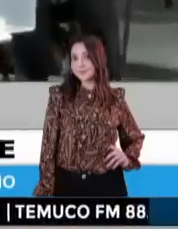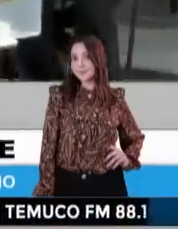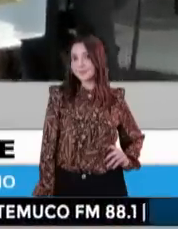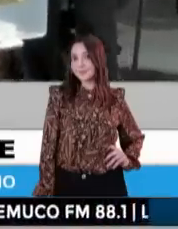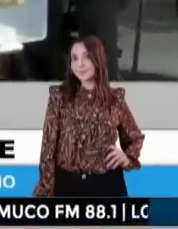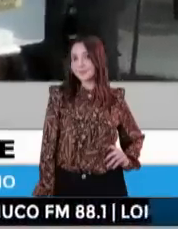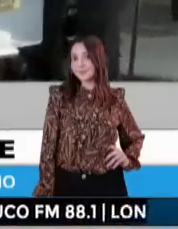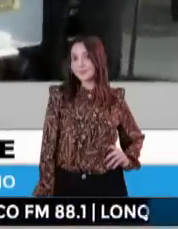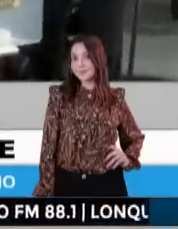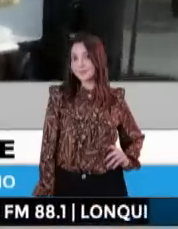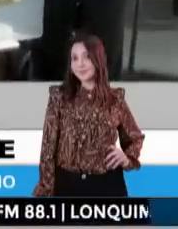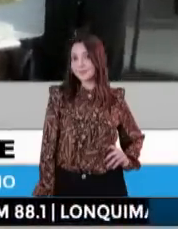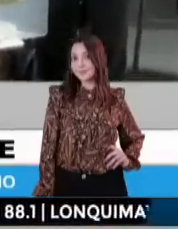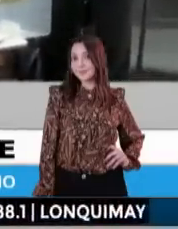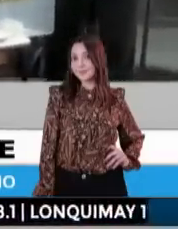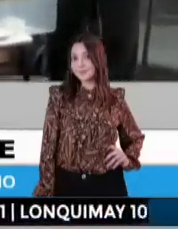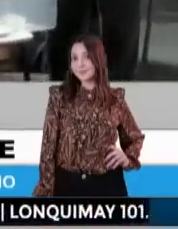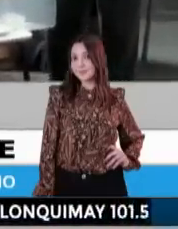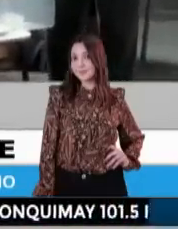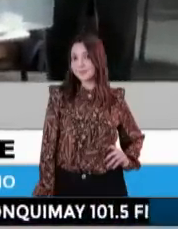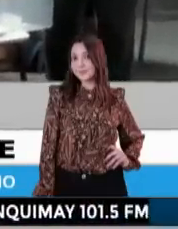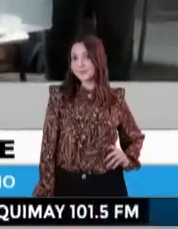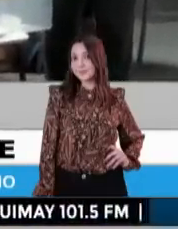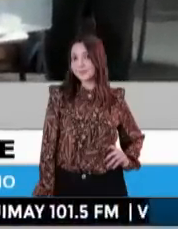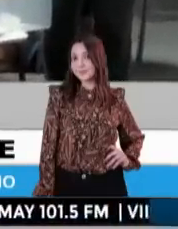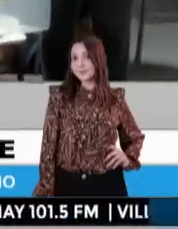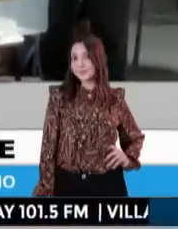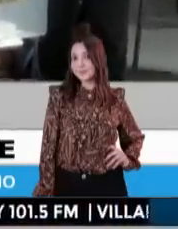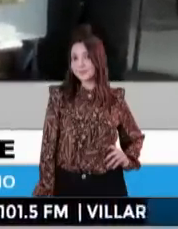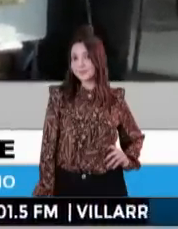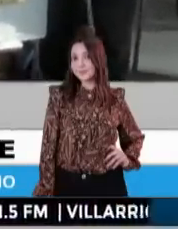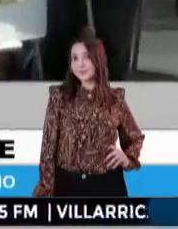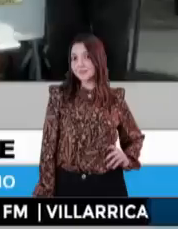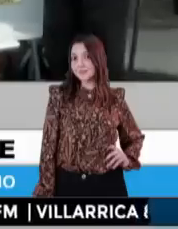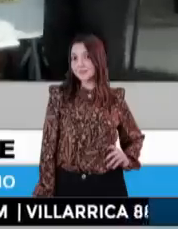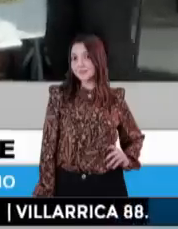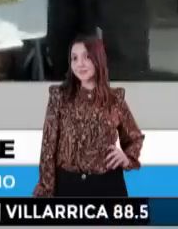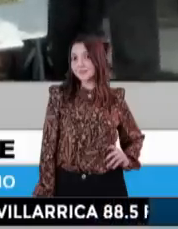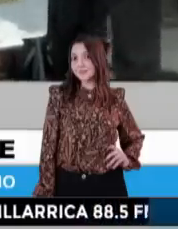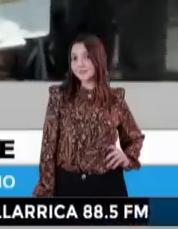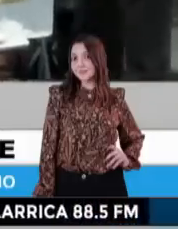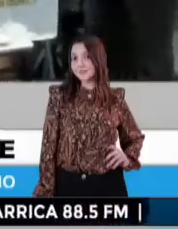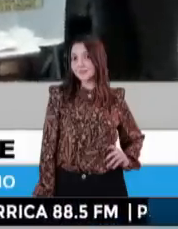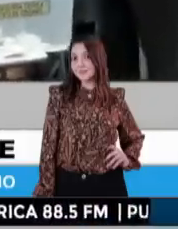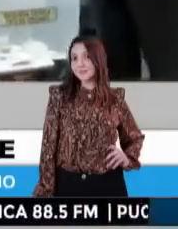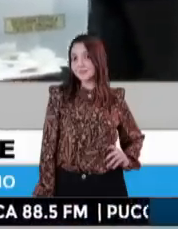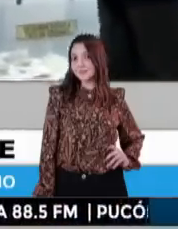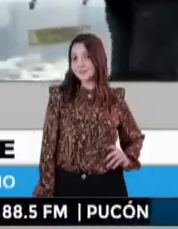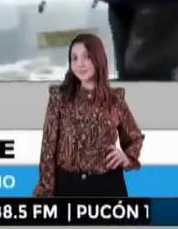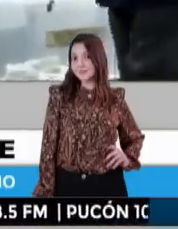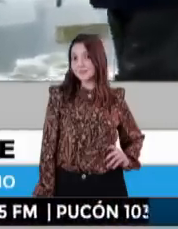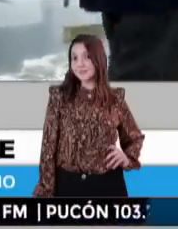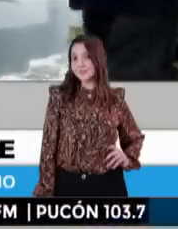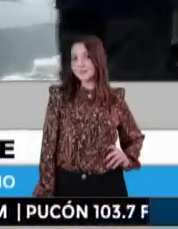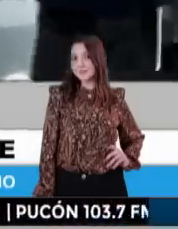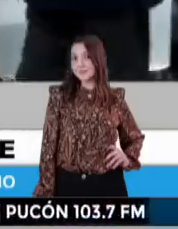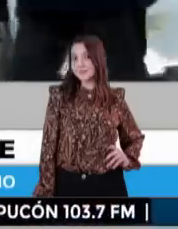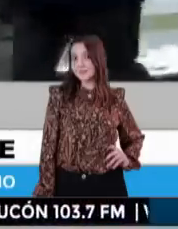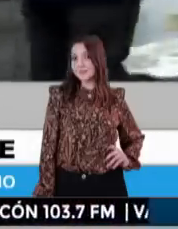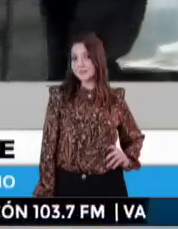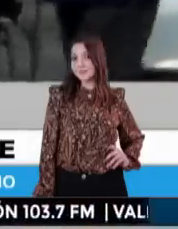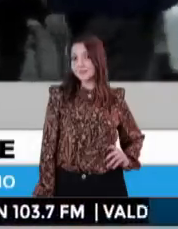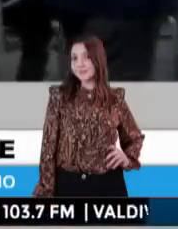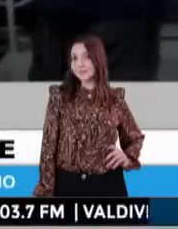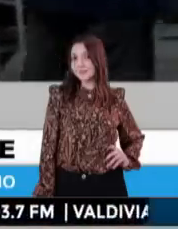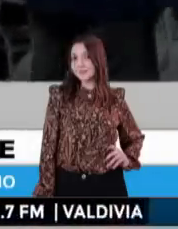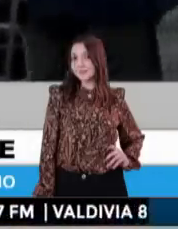Dijo eliminar las leyes orgánicas constitucionales, rebajar el quórum para reformas constitucionales, en el caso de rechazo. Bueno, resulta